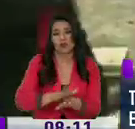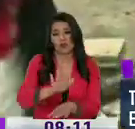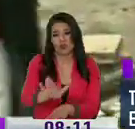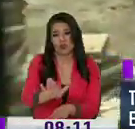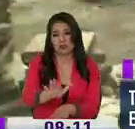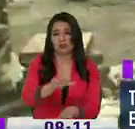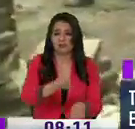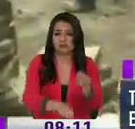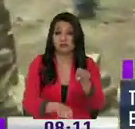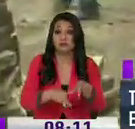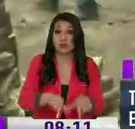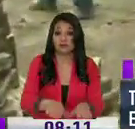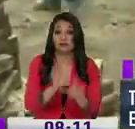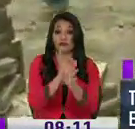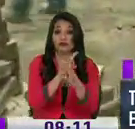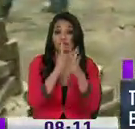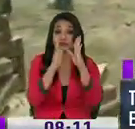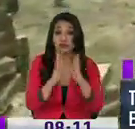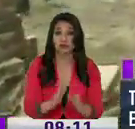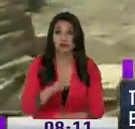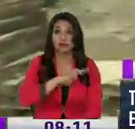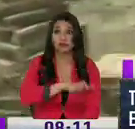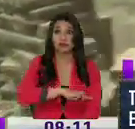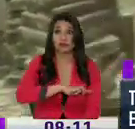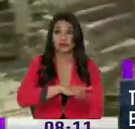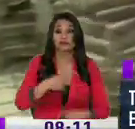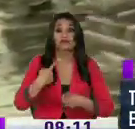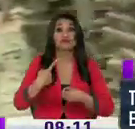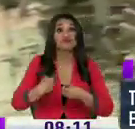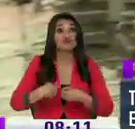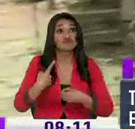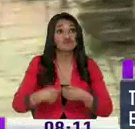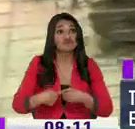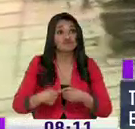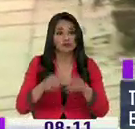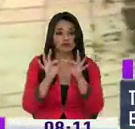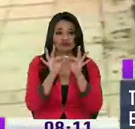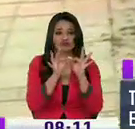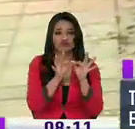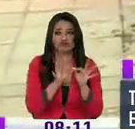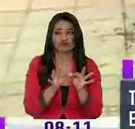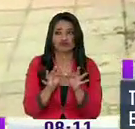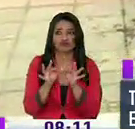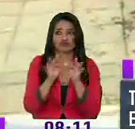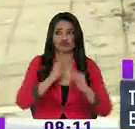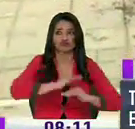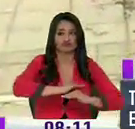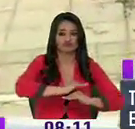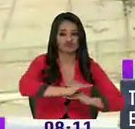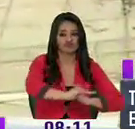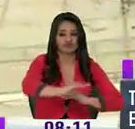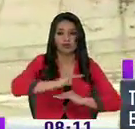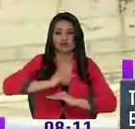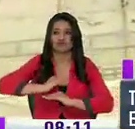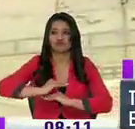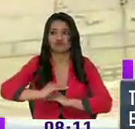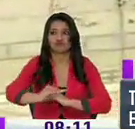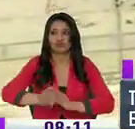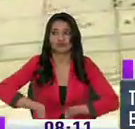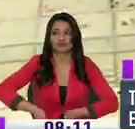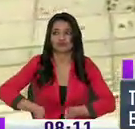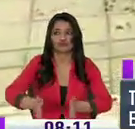ya funcionarios del municipio de Quito están refaccionando en especial estas calzadas, puesto que fueron sacados hasta